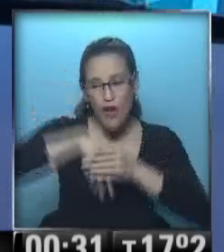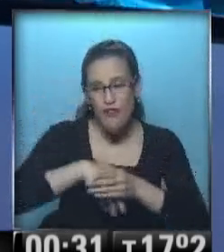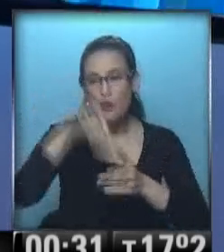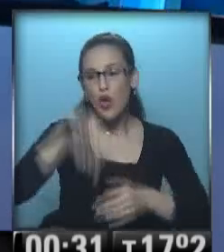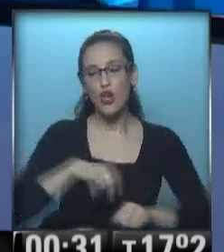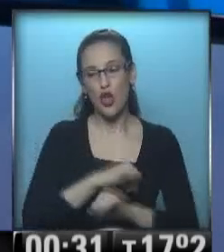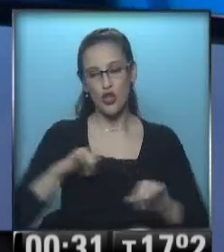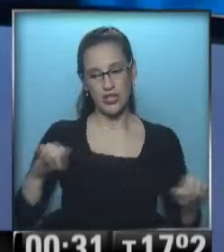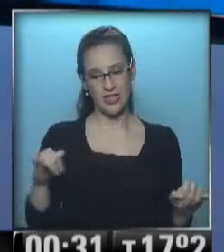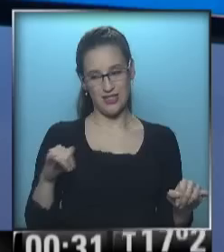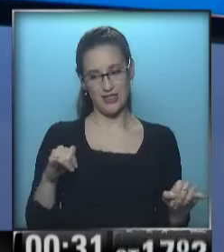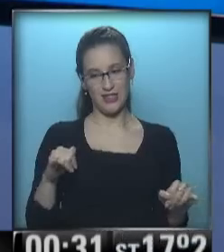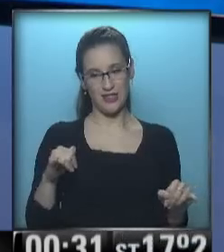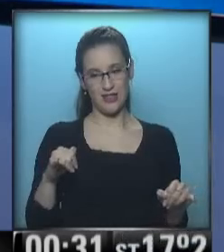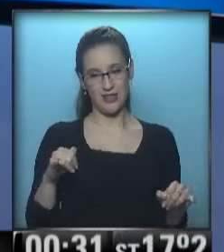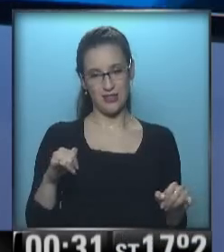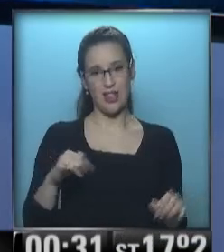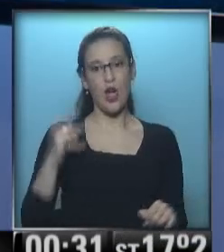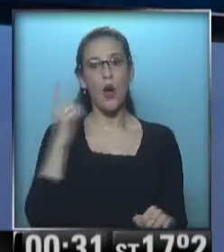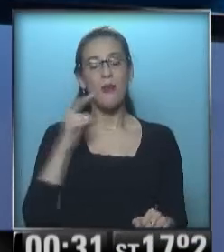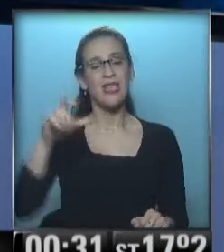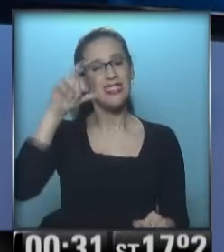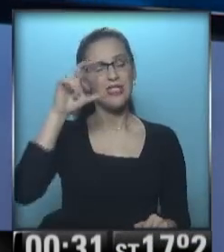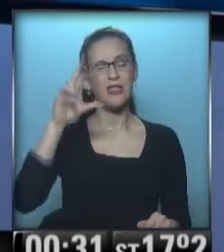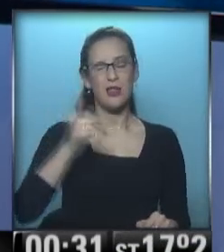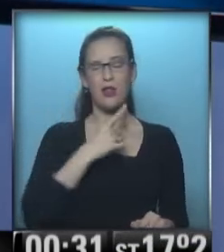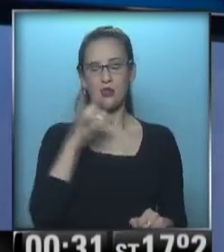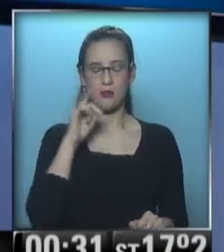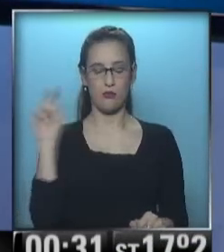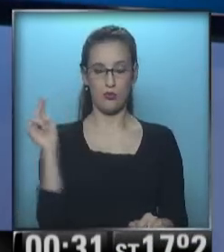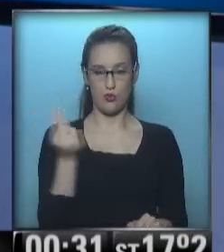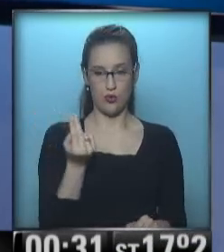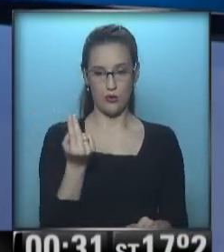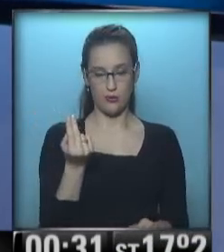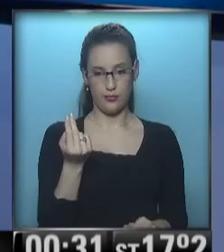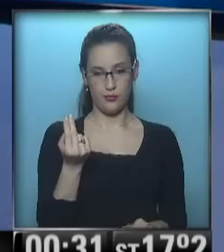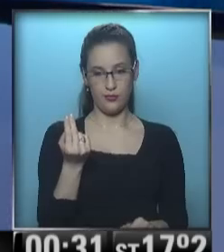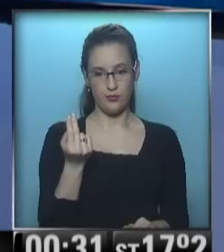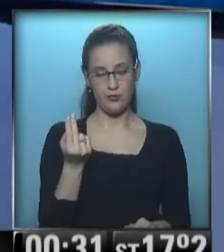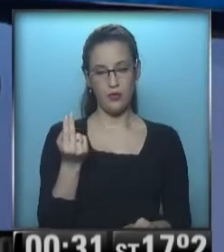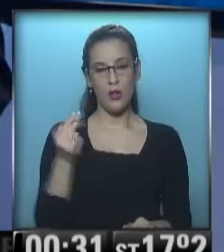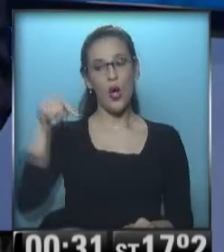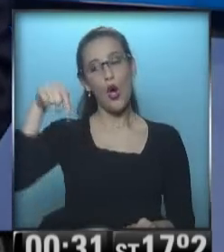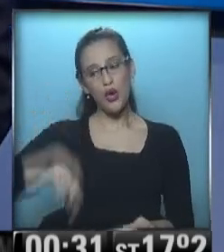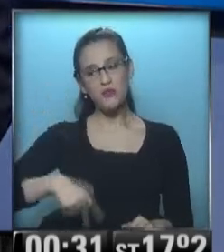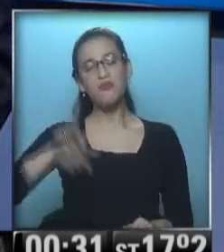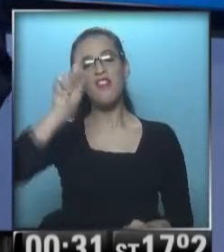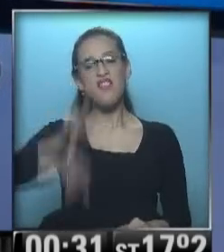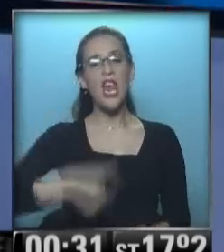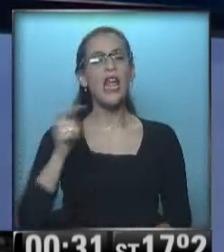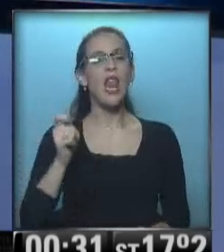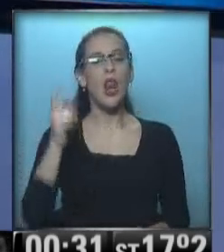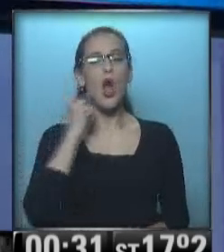noticia del día. Gustavo Cerati ya no está con nosotros y vino a compartir este programa nuestro columnista de